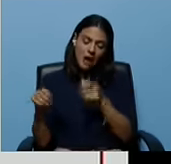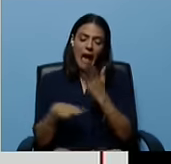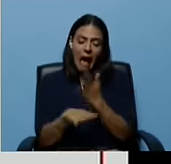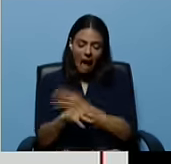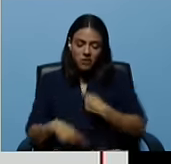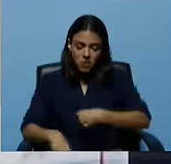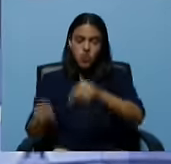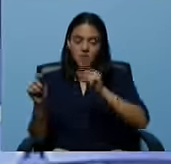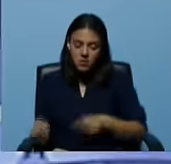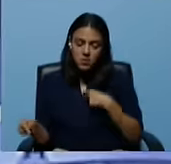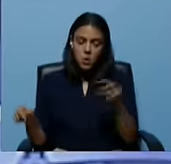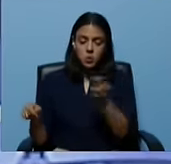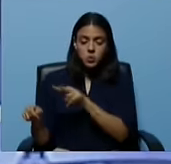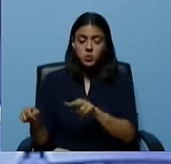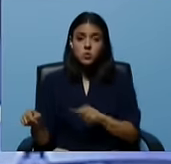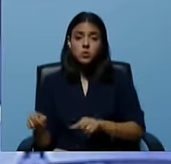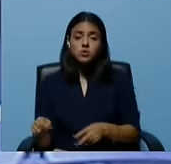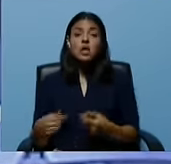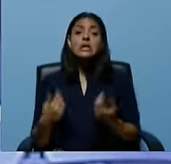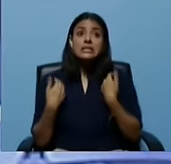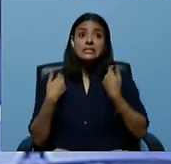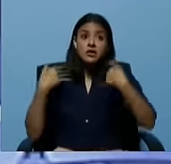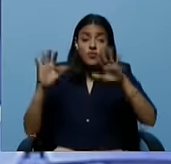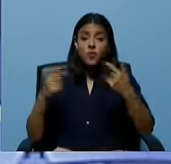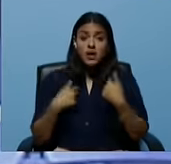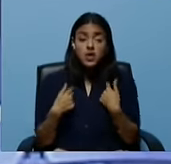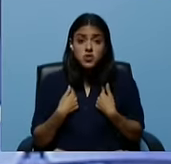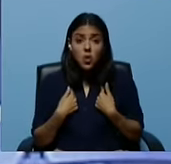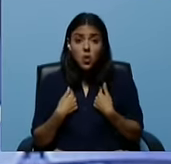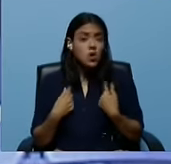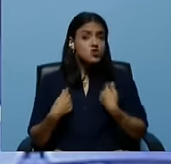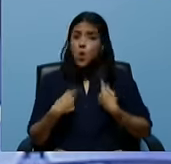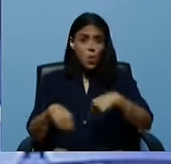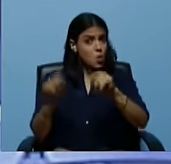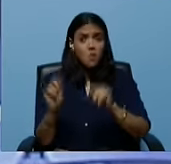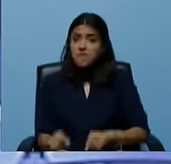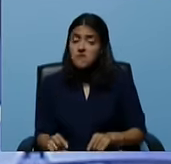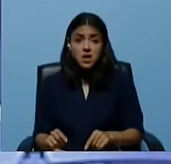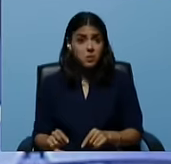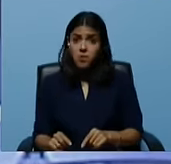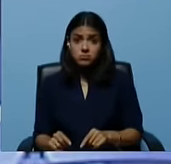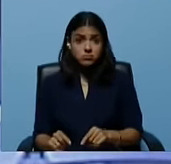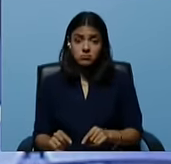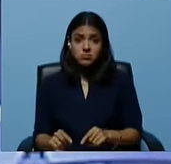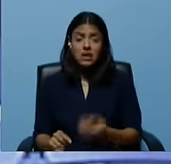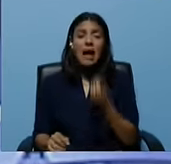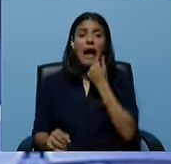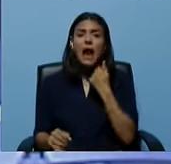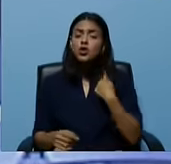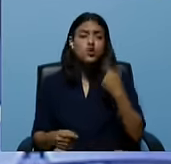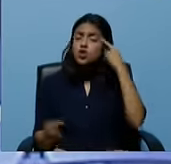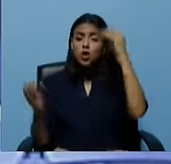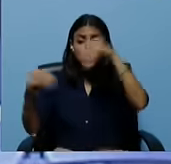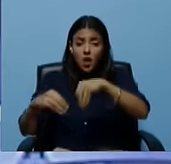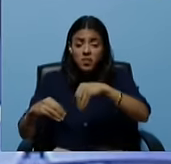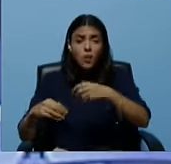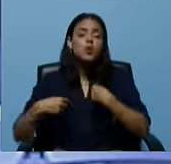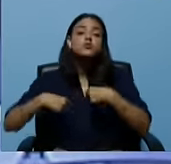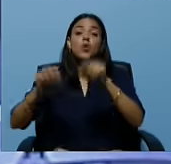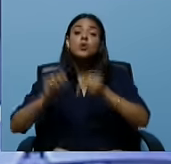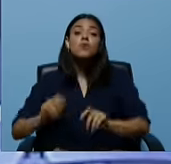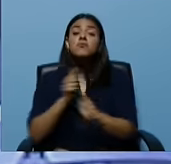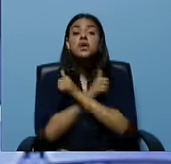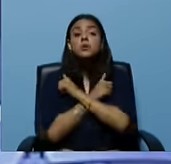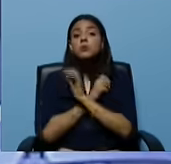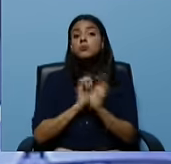firmarla. Yo no pongo, Mariana, mi firma en algo con lo que no esté de acuerdo.